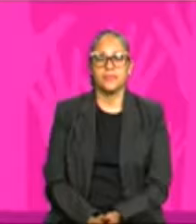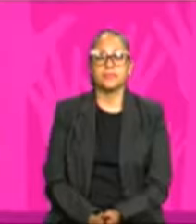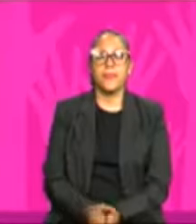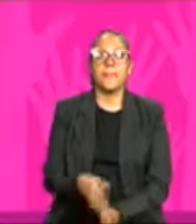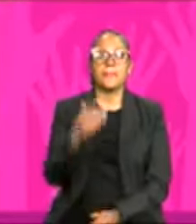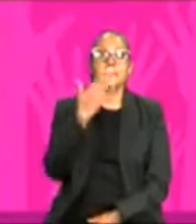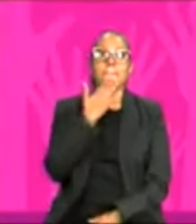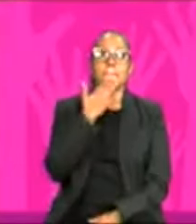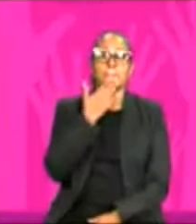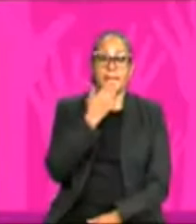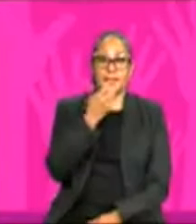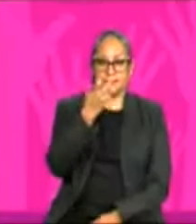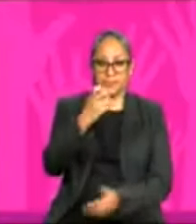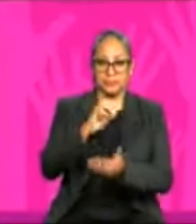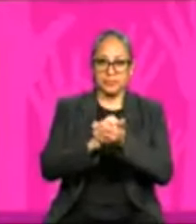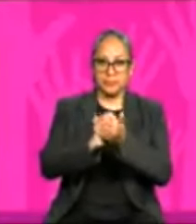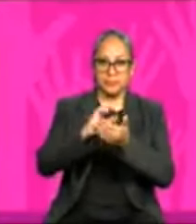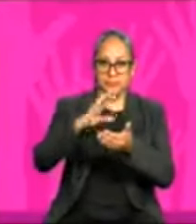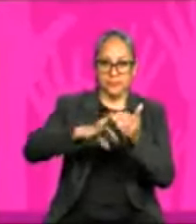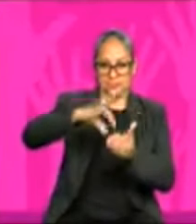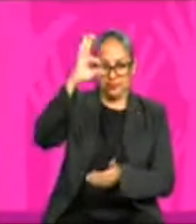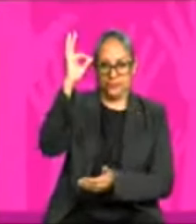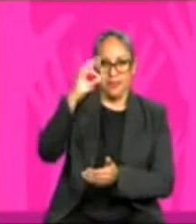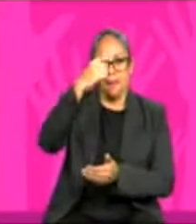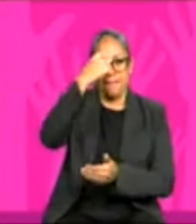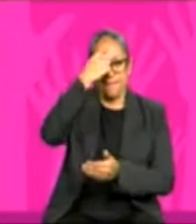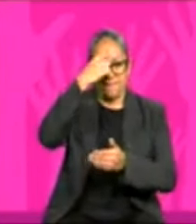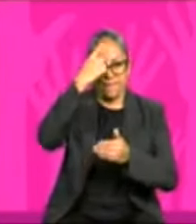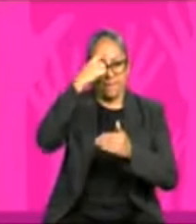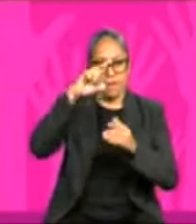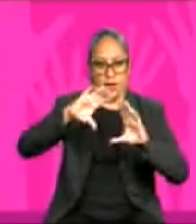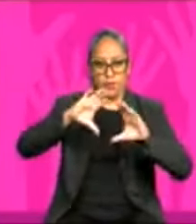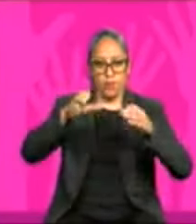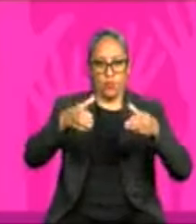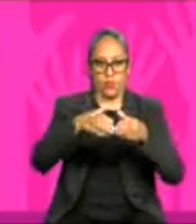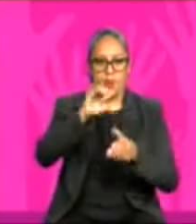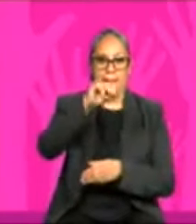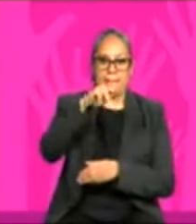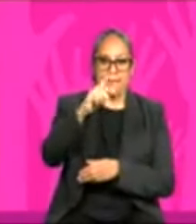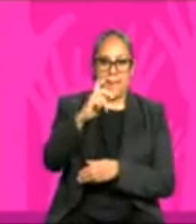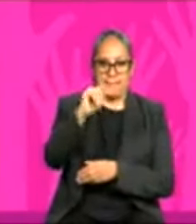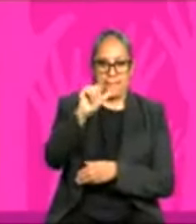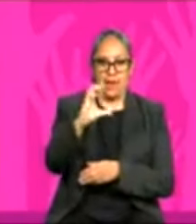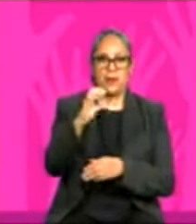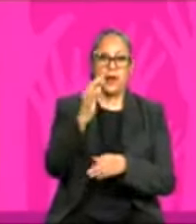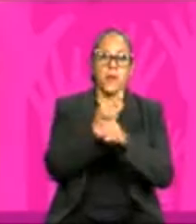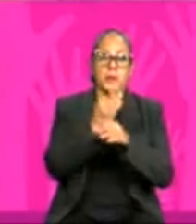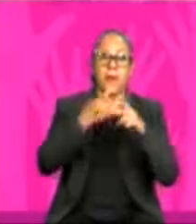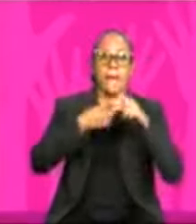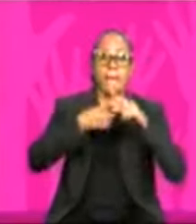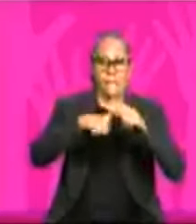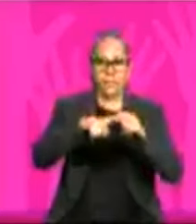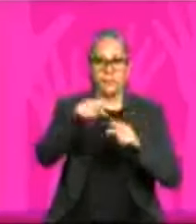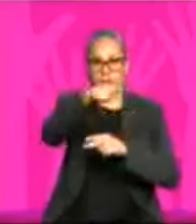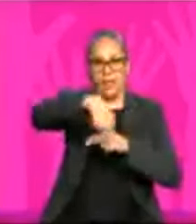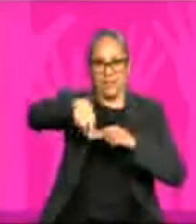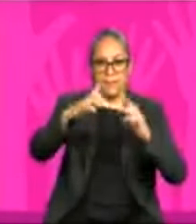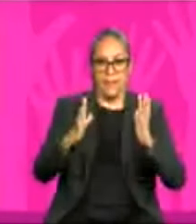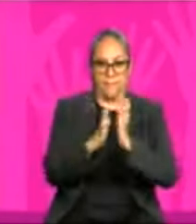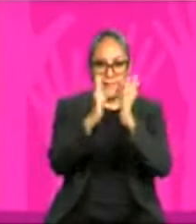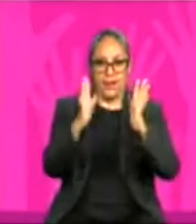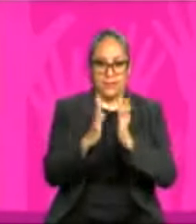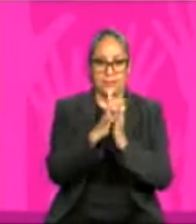Sorteada en la sesión extraordinaria urgente del Consejo Estatal Electoral del INPEPAC. Así que vamos a iniciar con la primera ronda de participación en